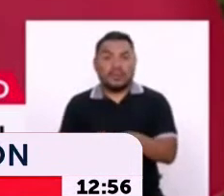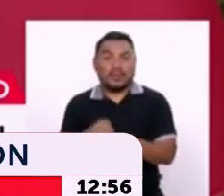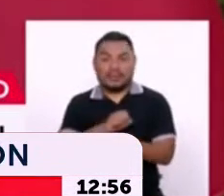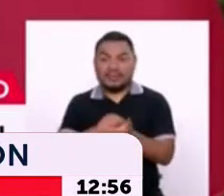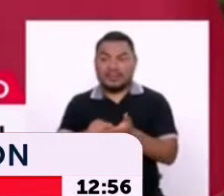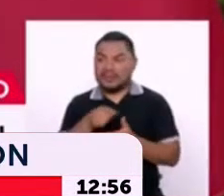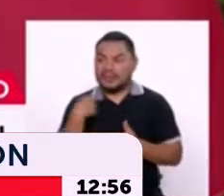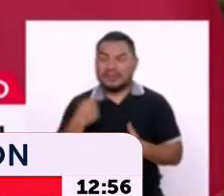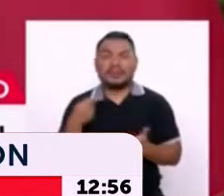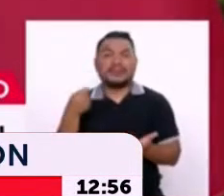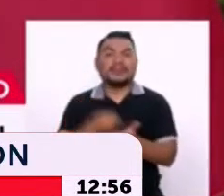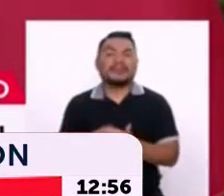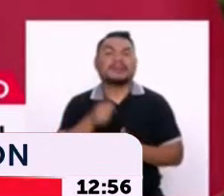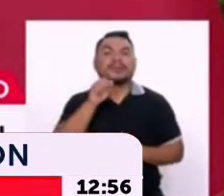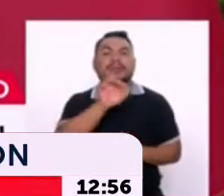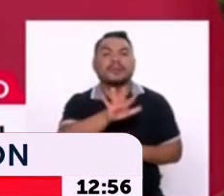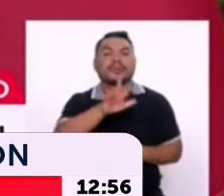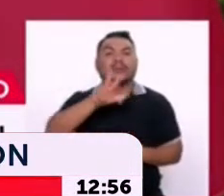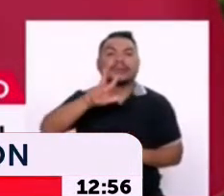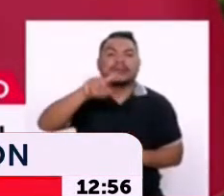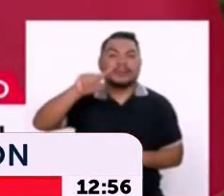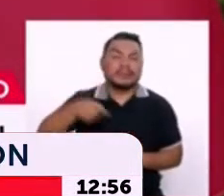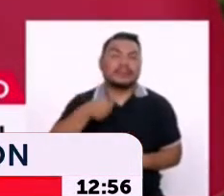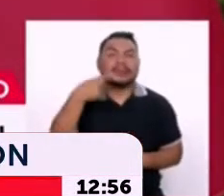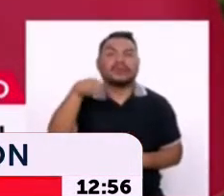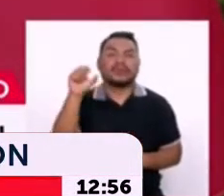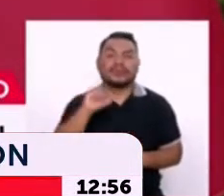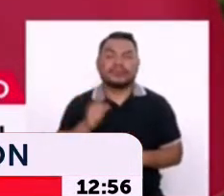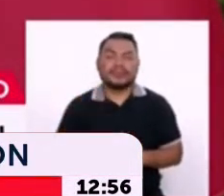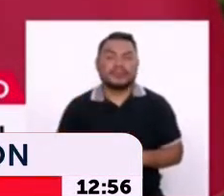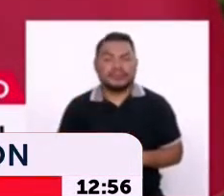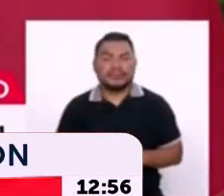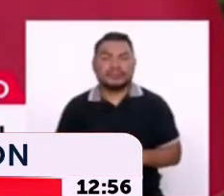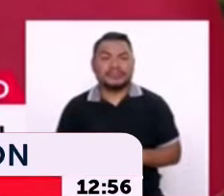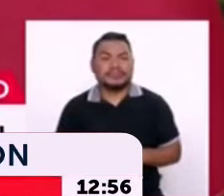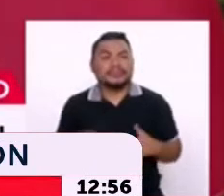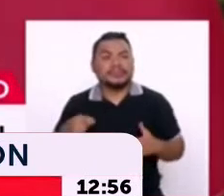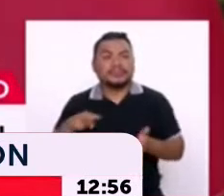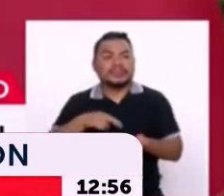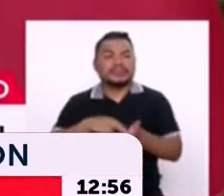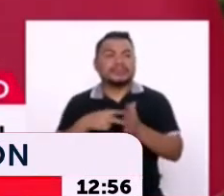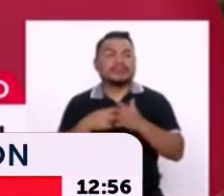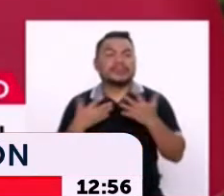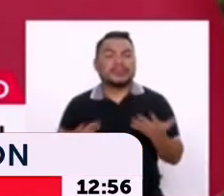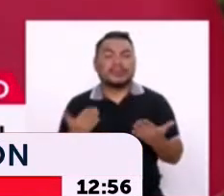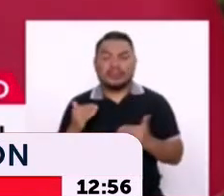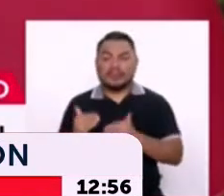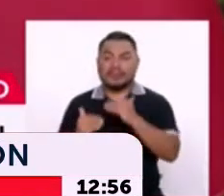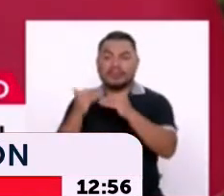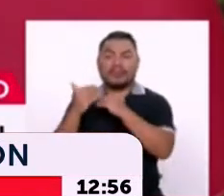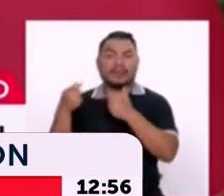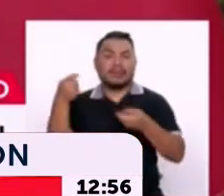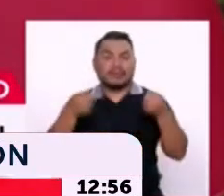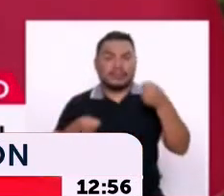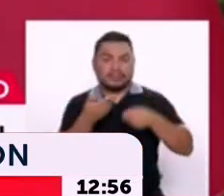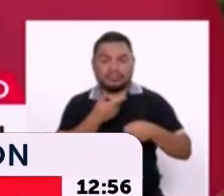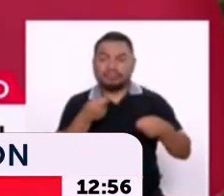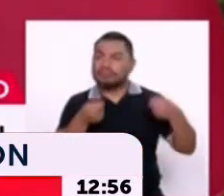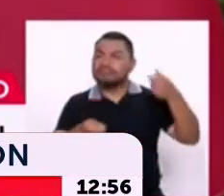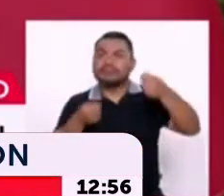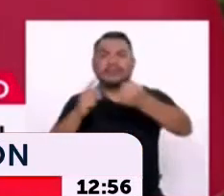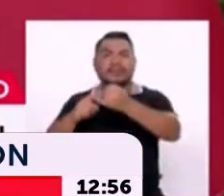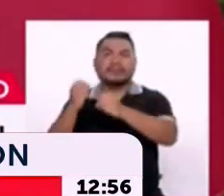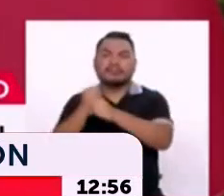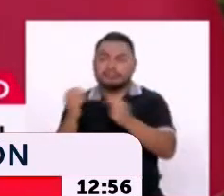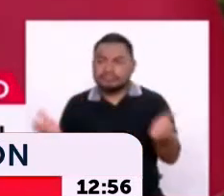mismos meses, hemos ejecutado 53 mil millones de soles. Esto representa no solamente un incremento del gasto público,